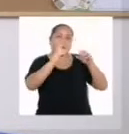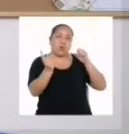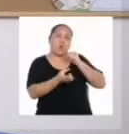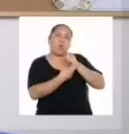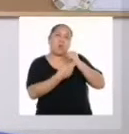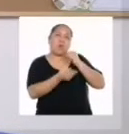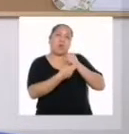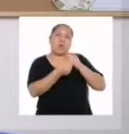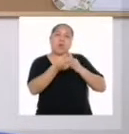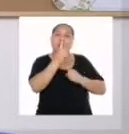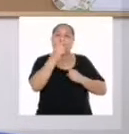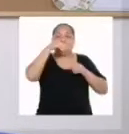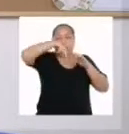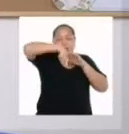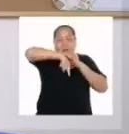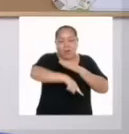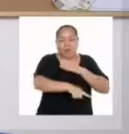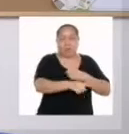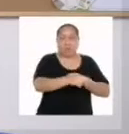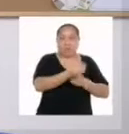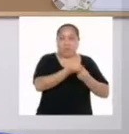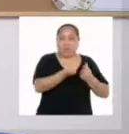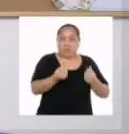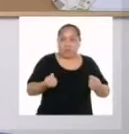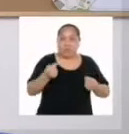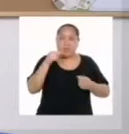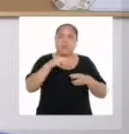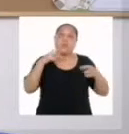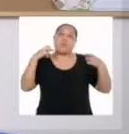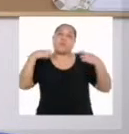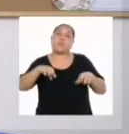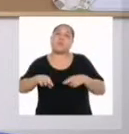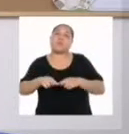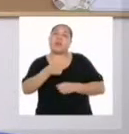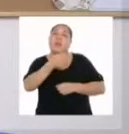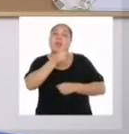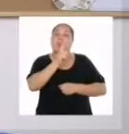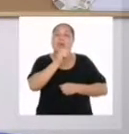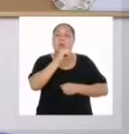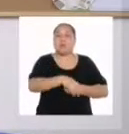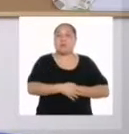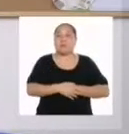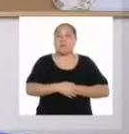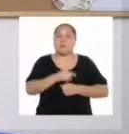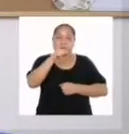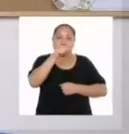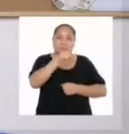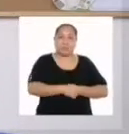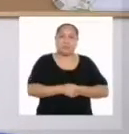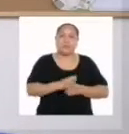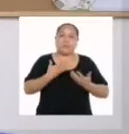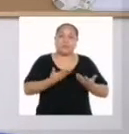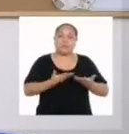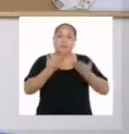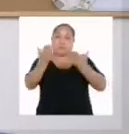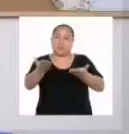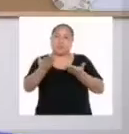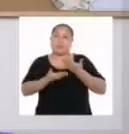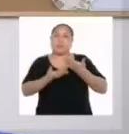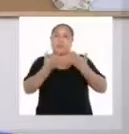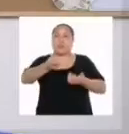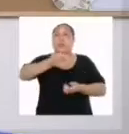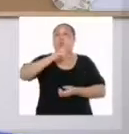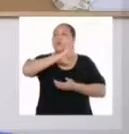su almacenamiento abajo del suelo y posibilitando que los manantiales, ladera abajo, puedan proveer de